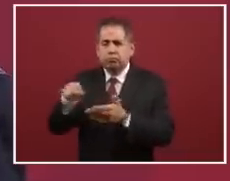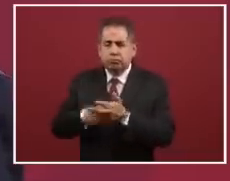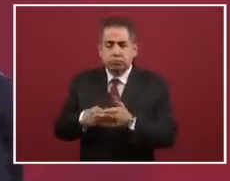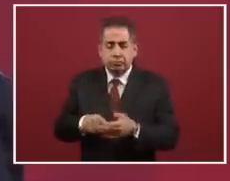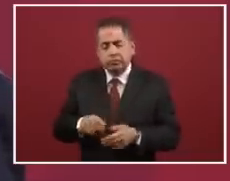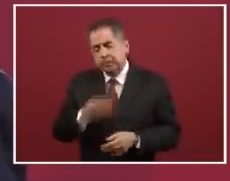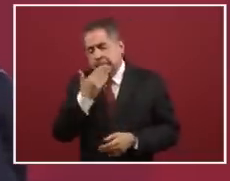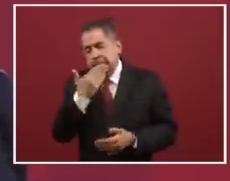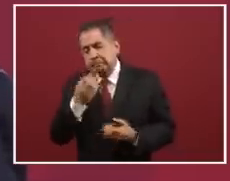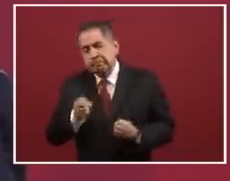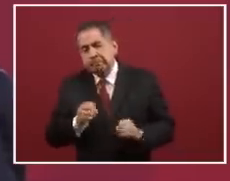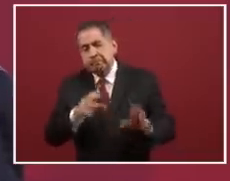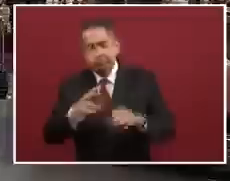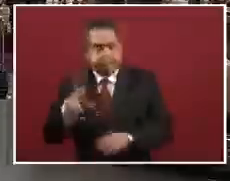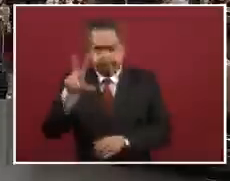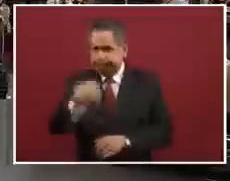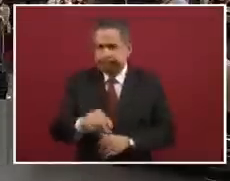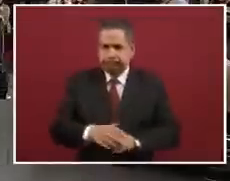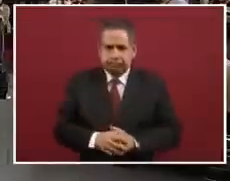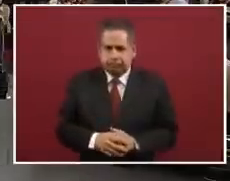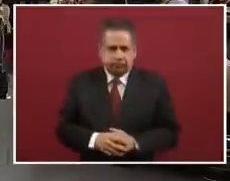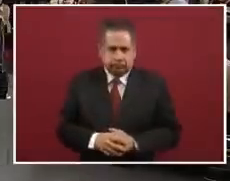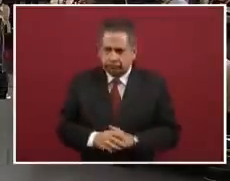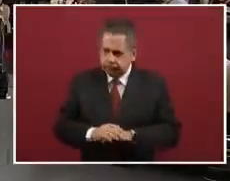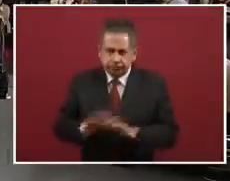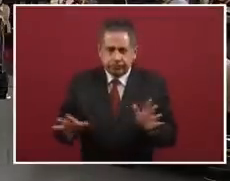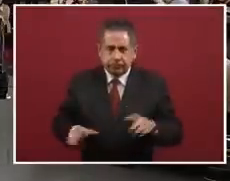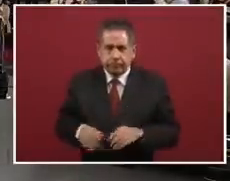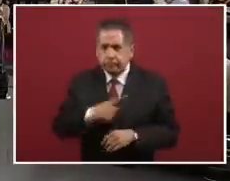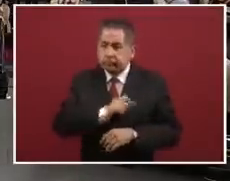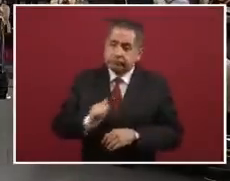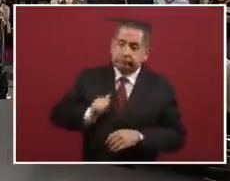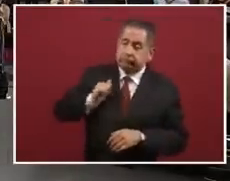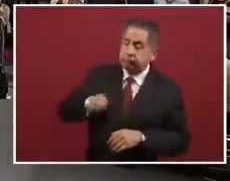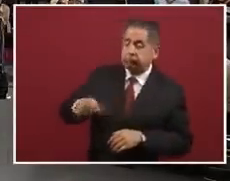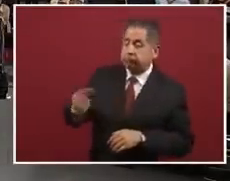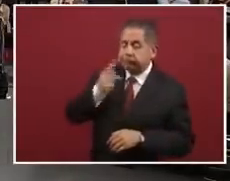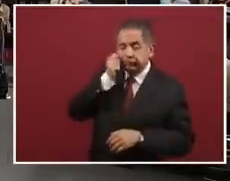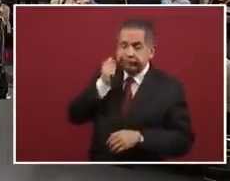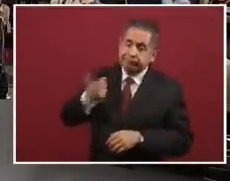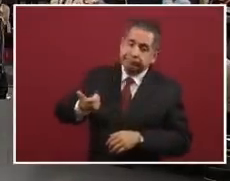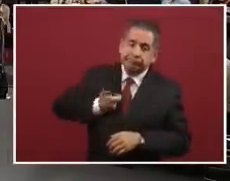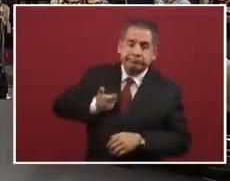tolere. Medran de la necesidad de las personas.